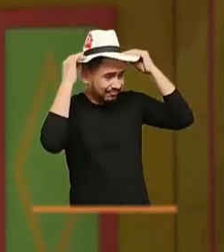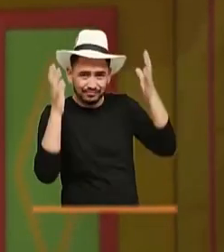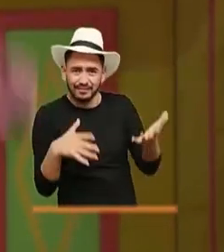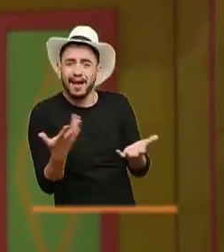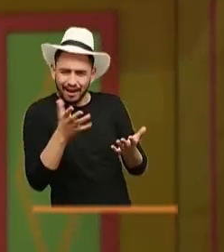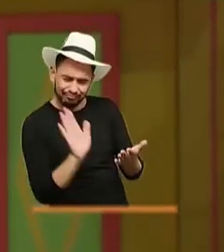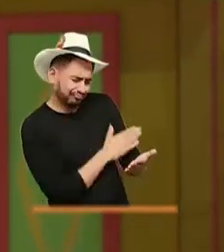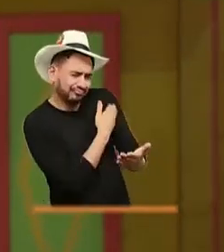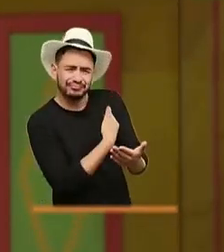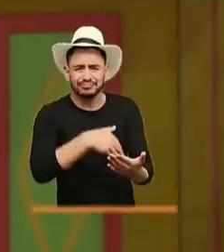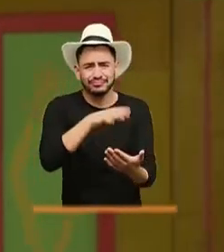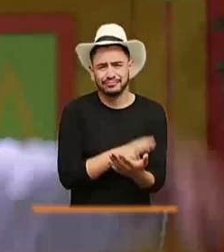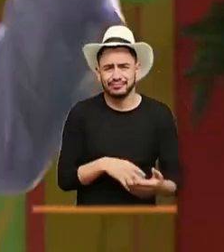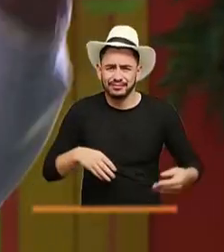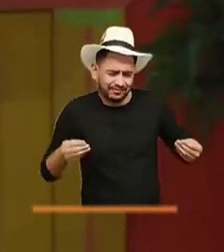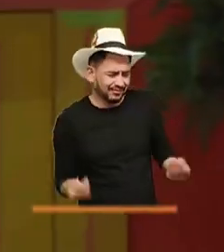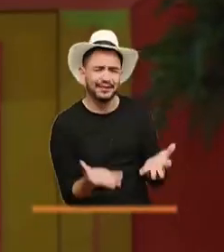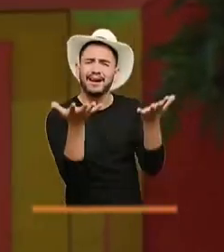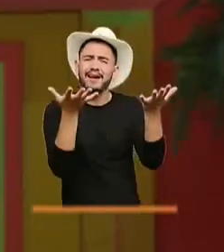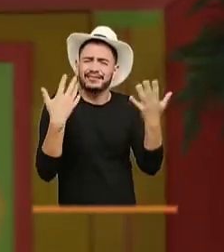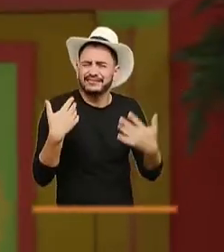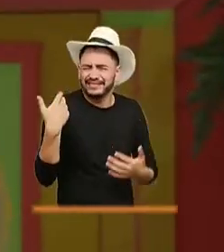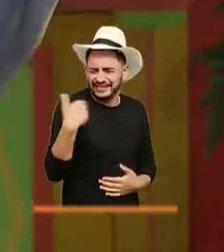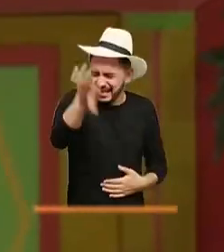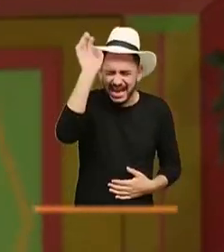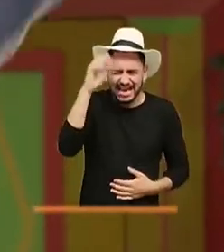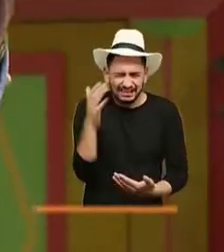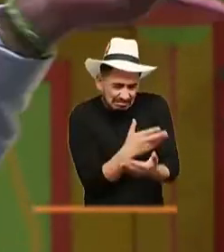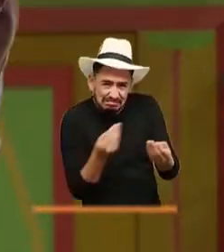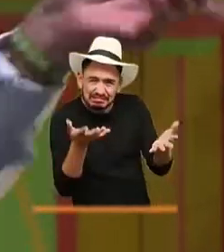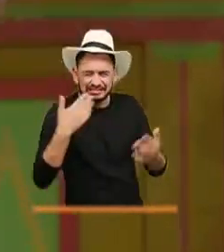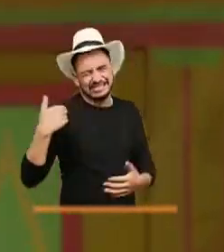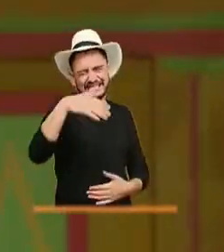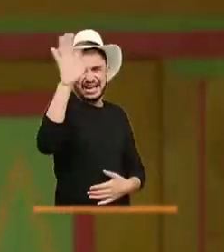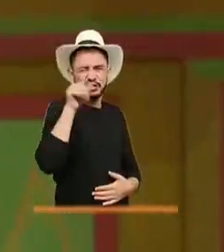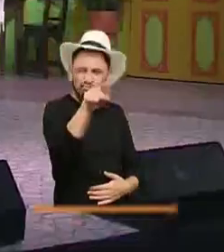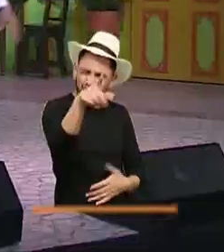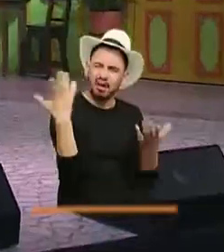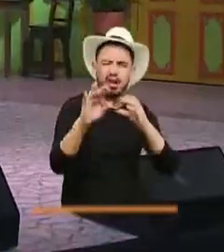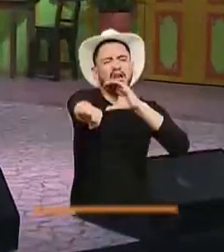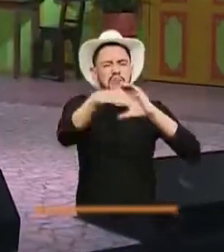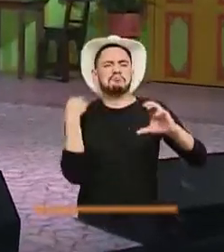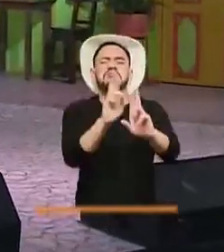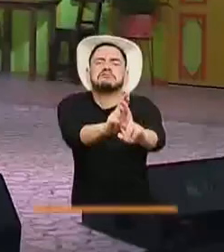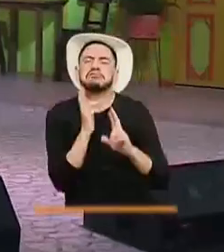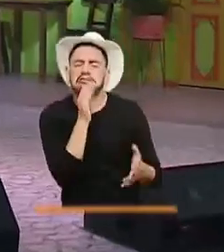inspirado. Lástima que ese hijo de madre aún no me ha contestado.